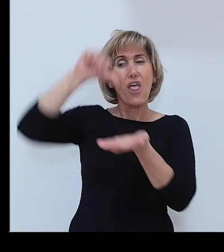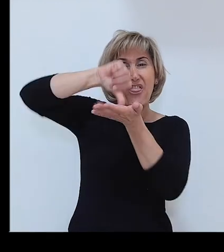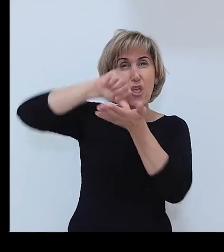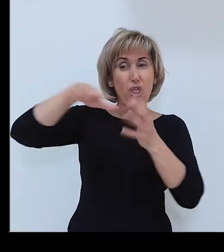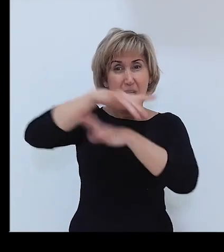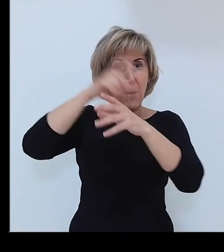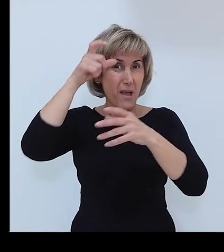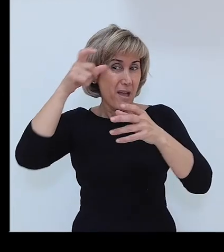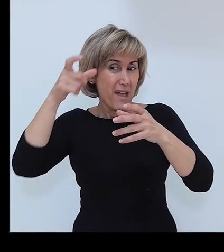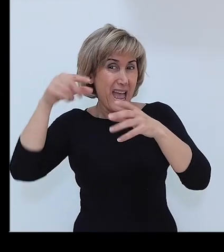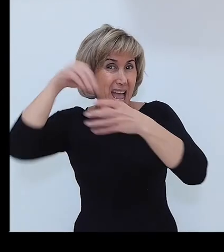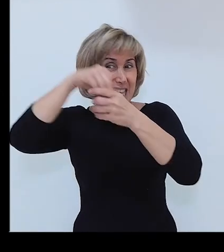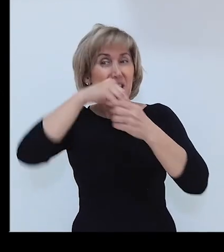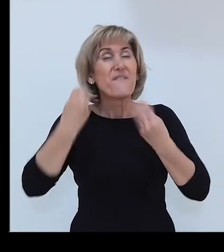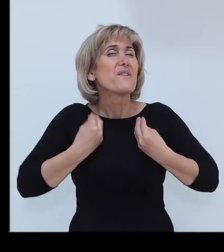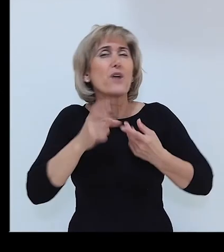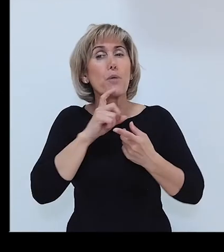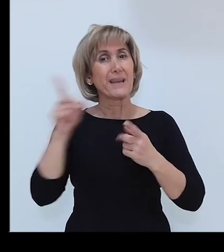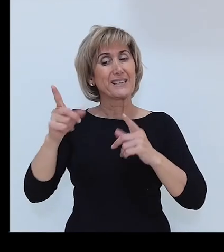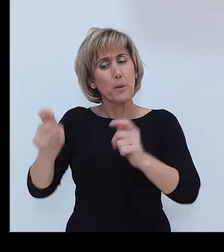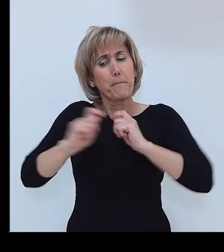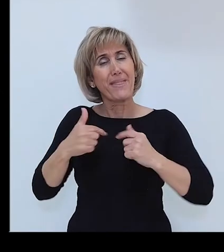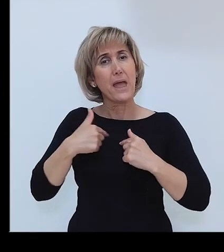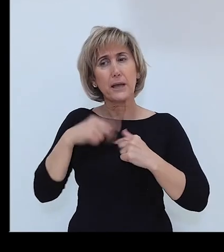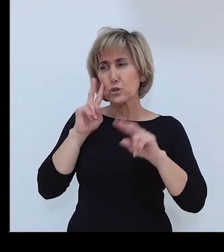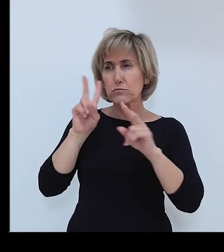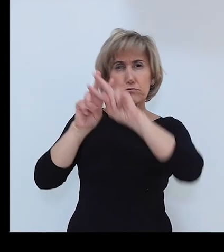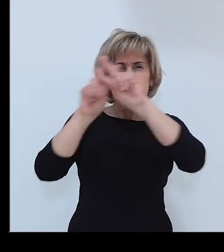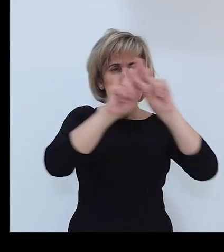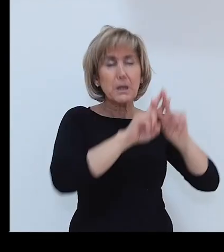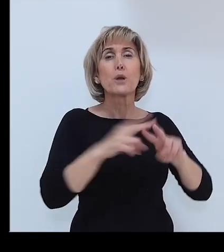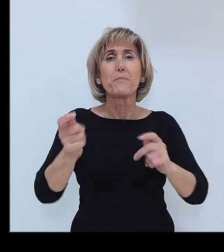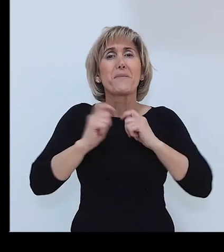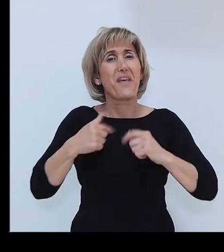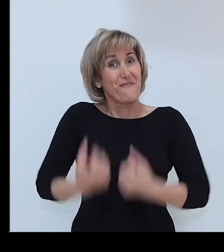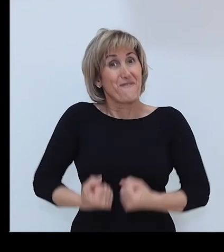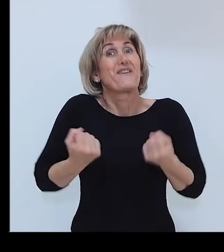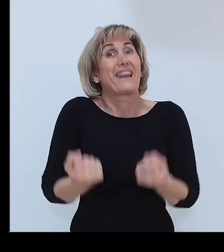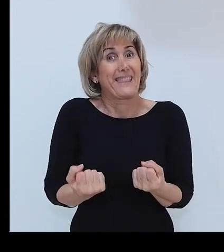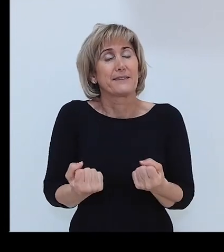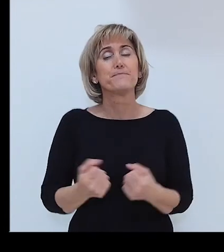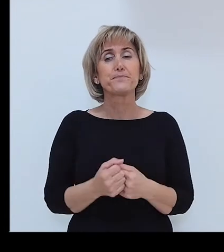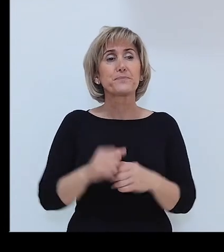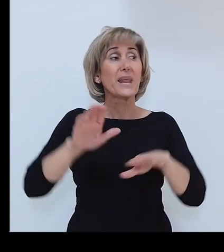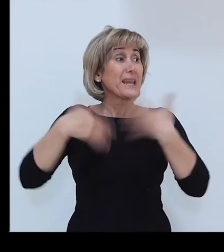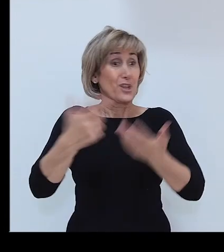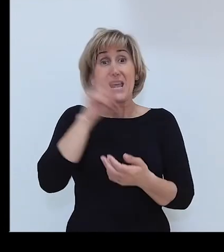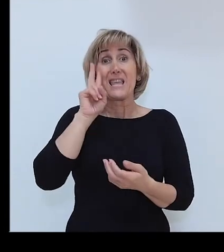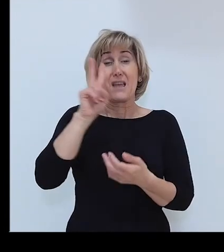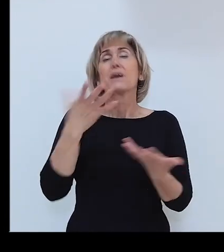de su familia, y esa serie de desventajas y de barreras que le hacen ser fuerte, ¿no? Entonces, bueno,